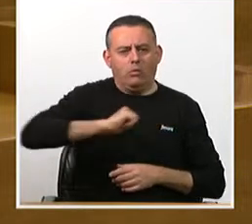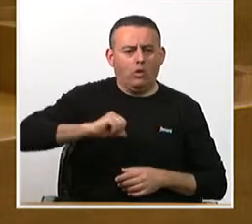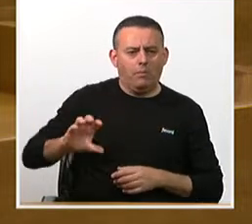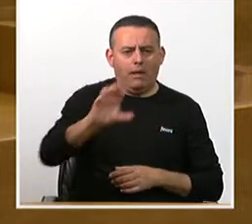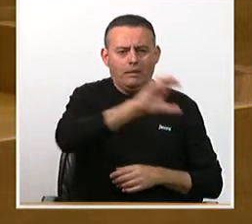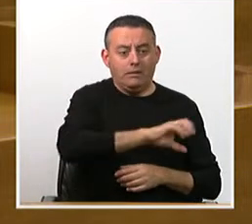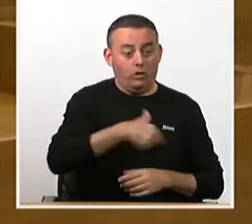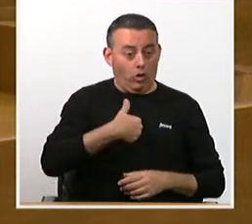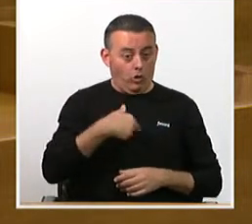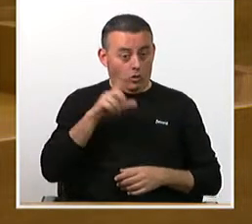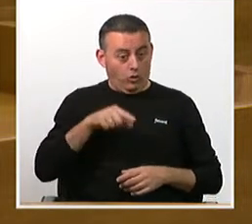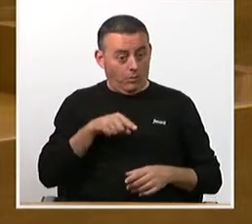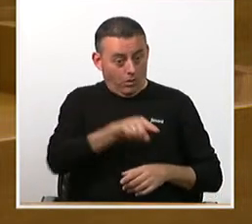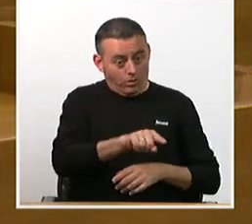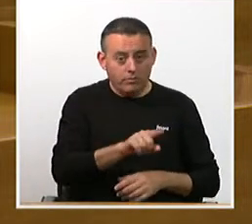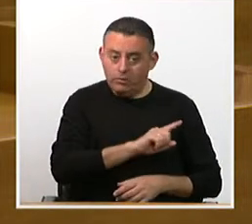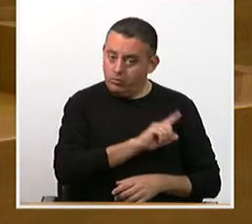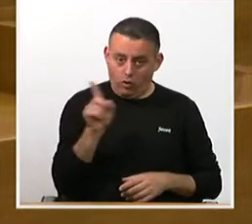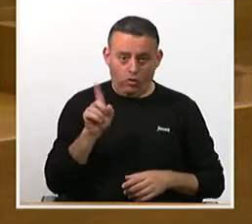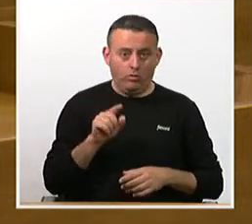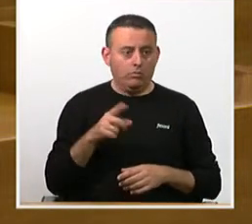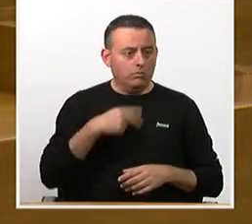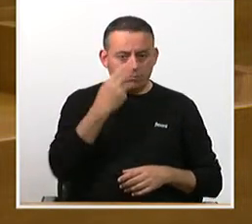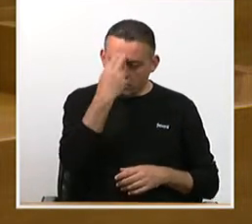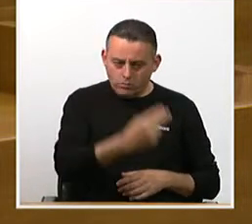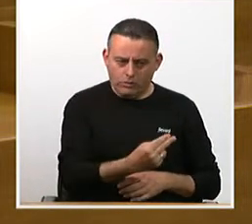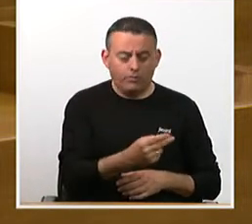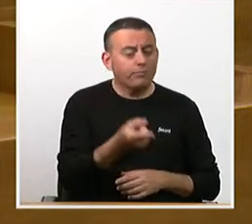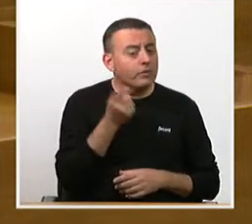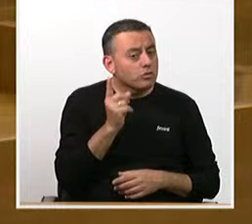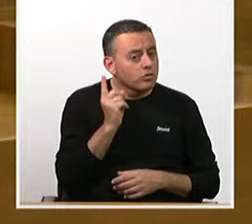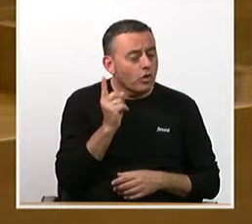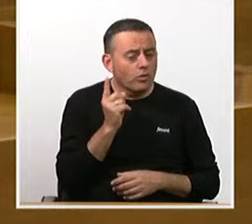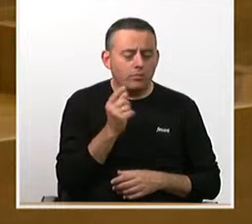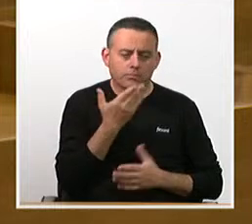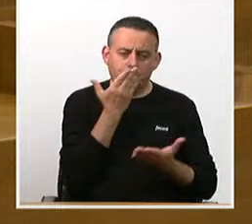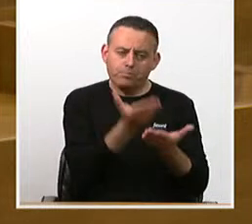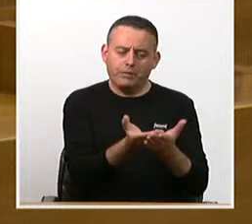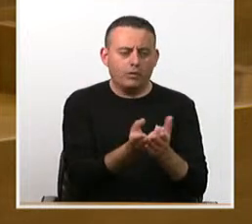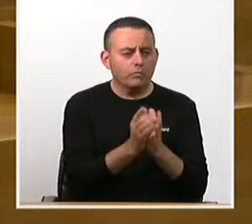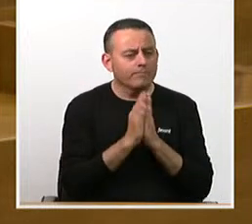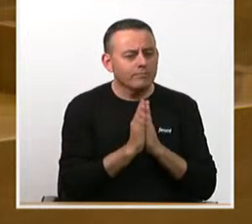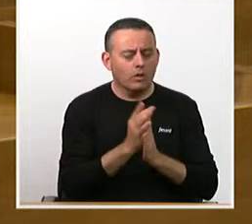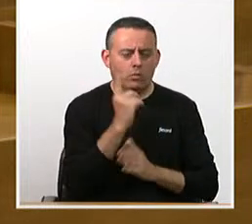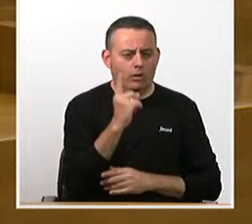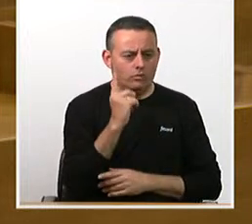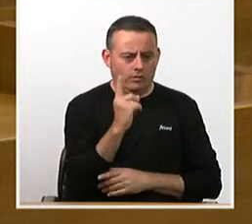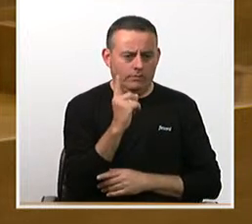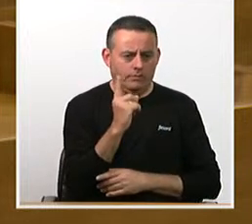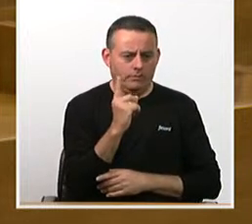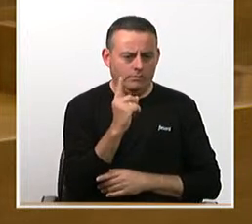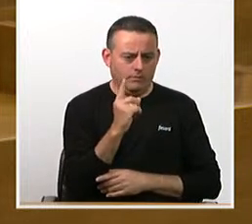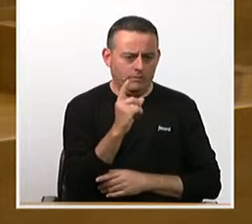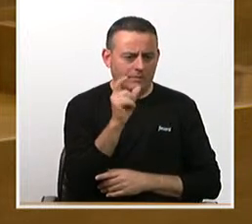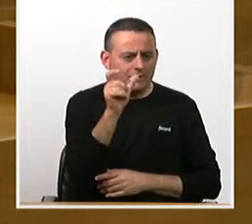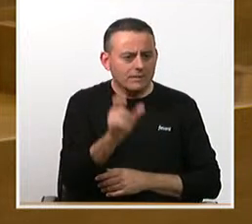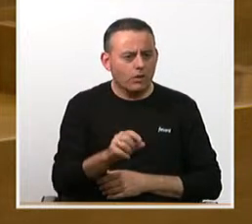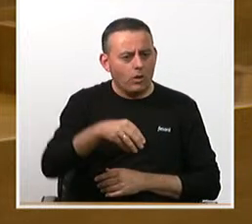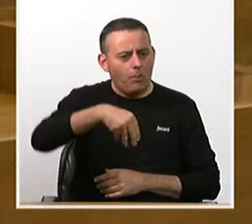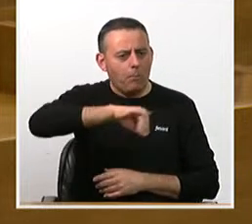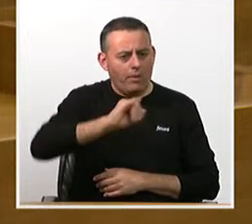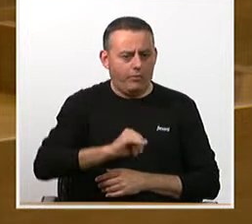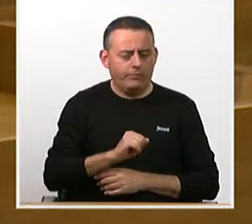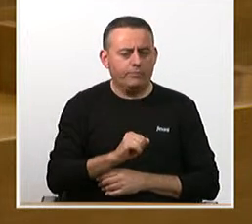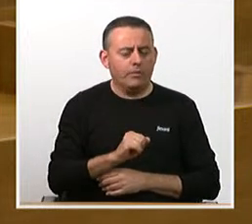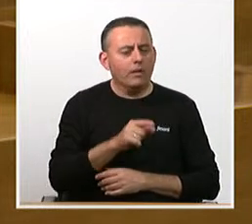legítimos y constitucionales como los suyos solo le pedimos una cosa señor mazón que sea justo no con nosotros no con el partido